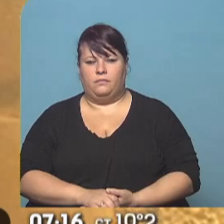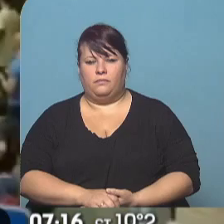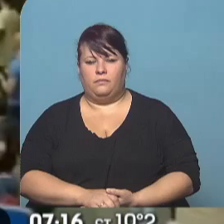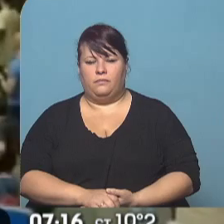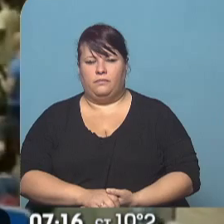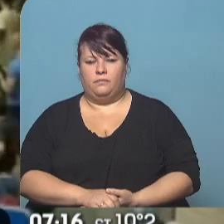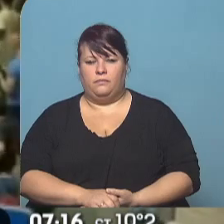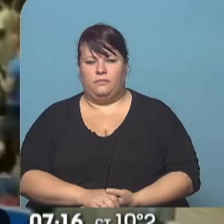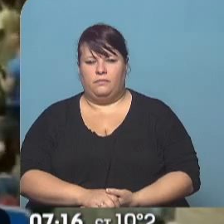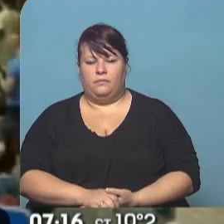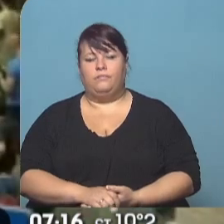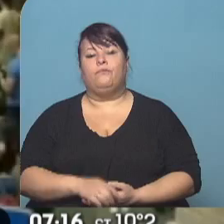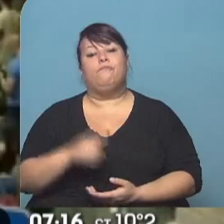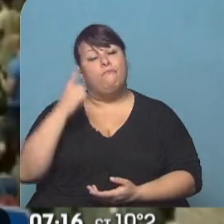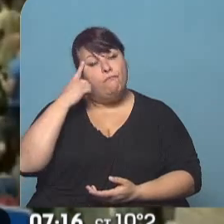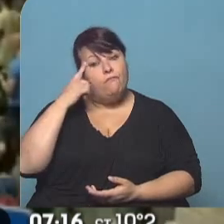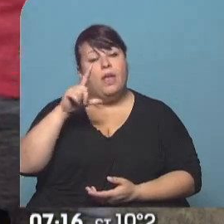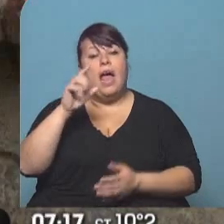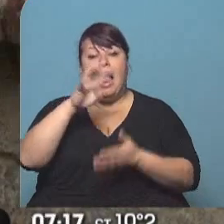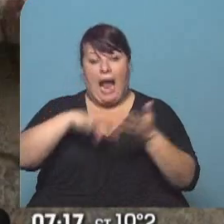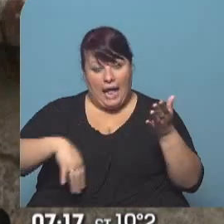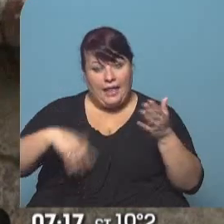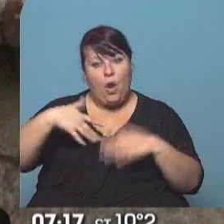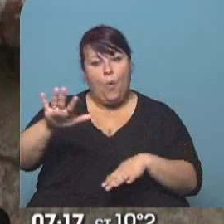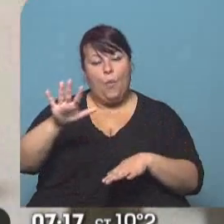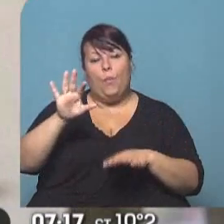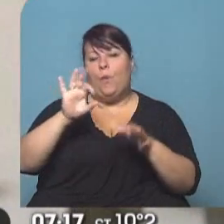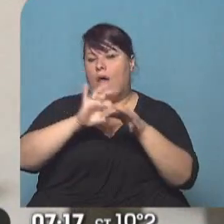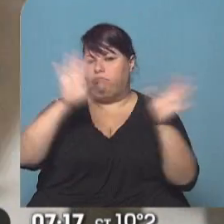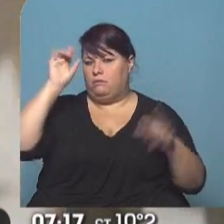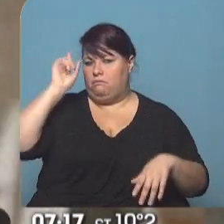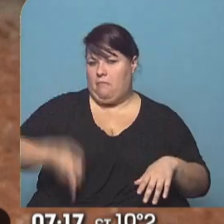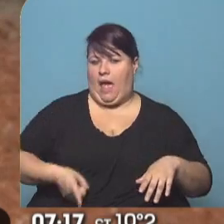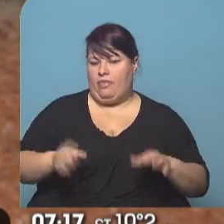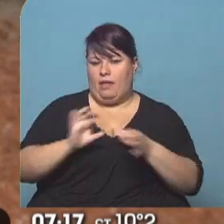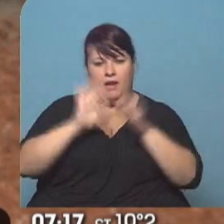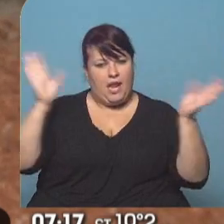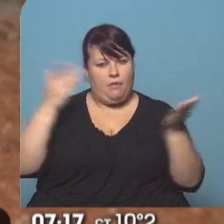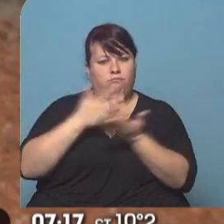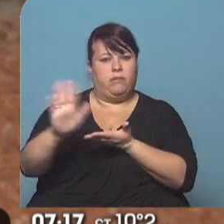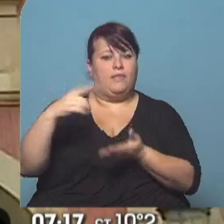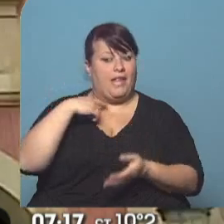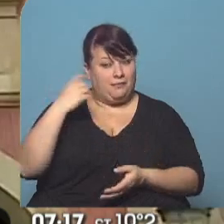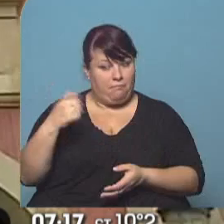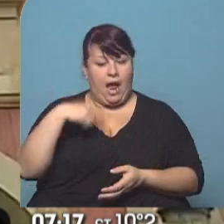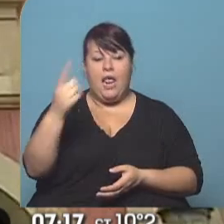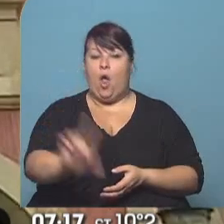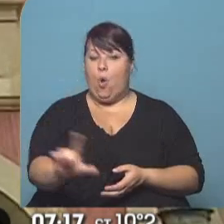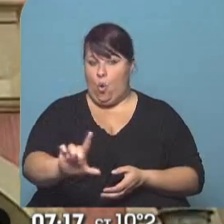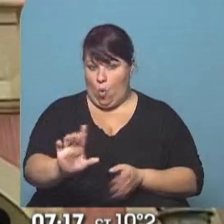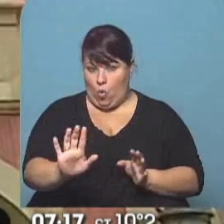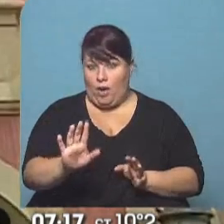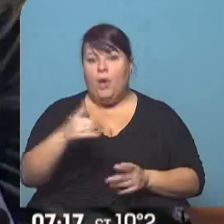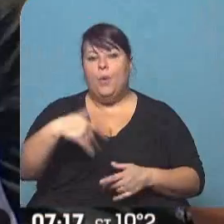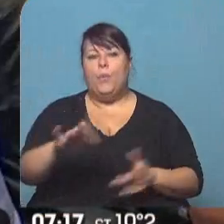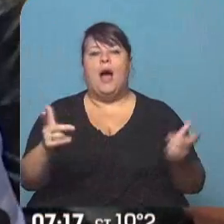món. Se espera que Cataluña realice una declaración unilateral de independencia de España el próximo lunes, cuando